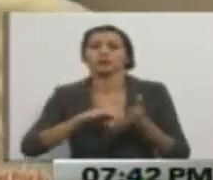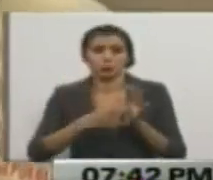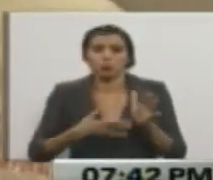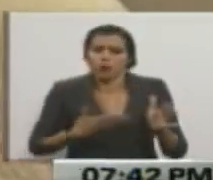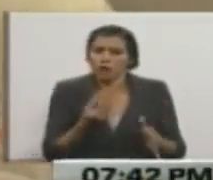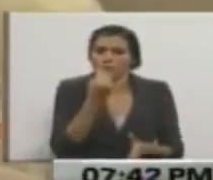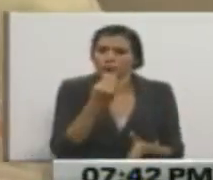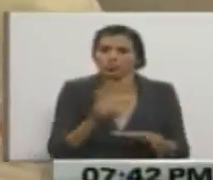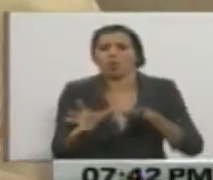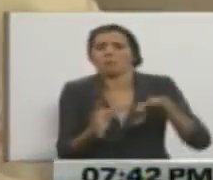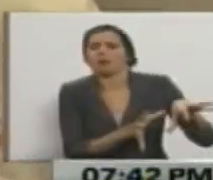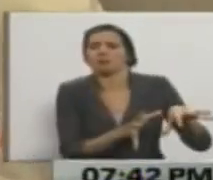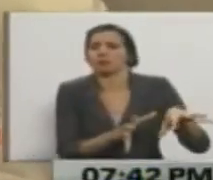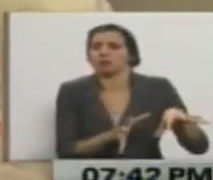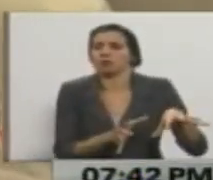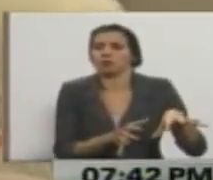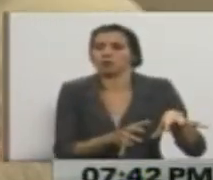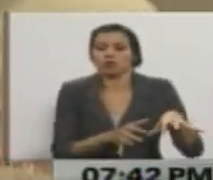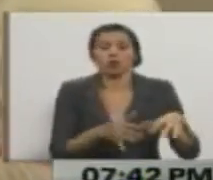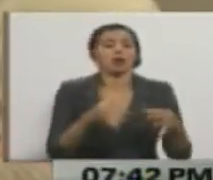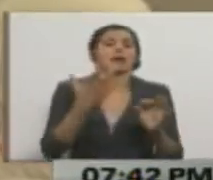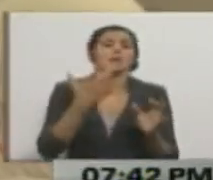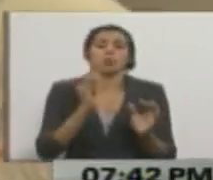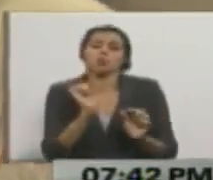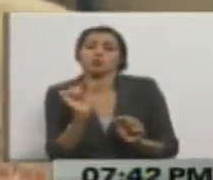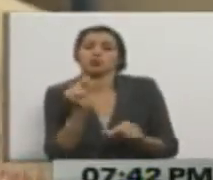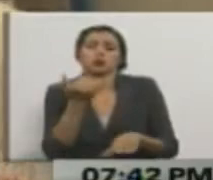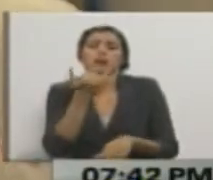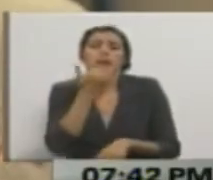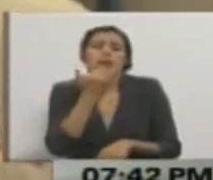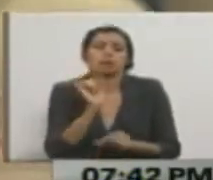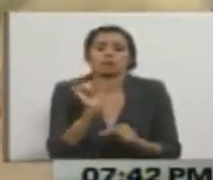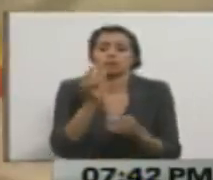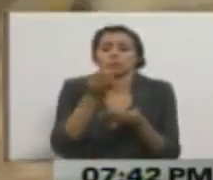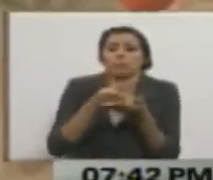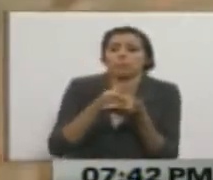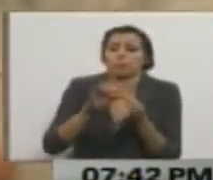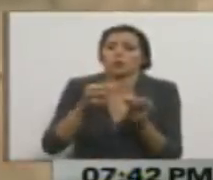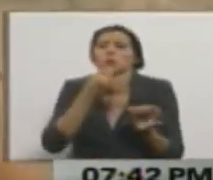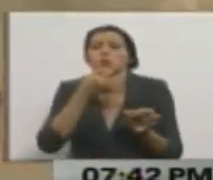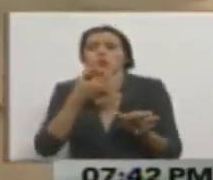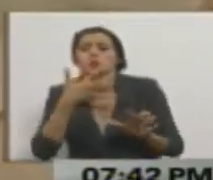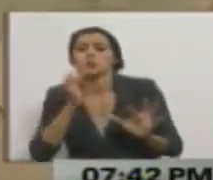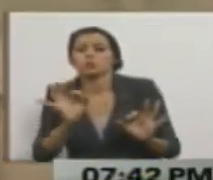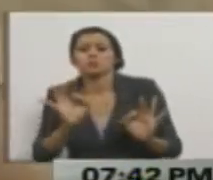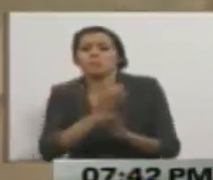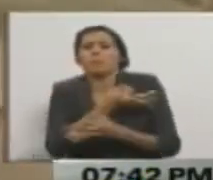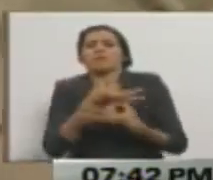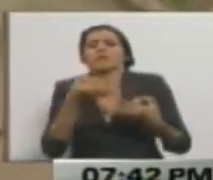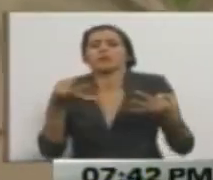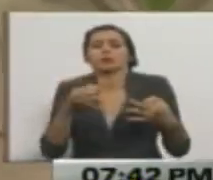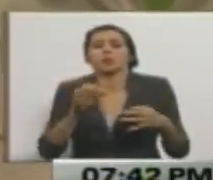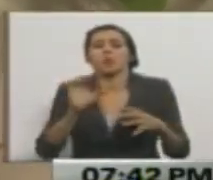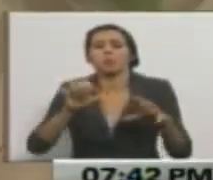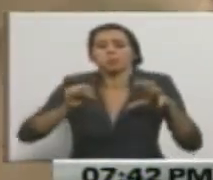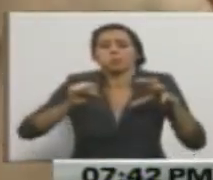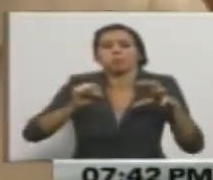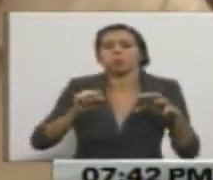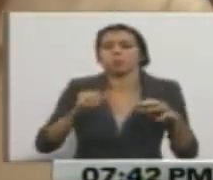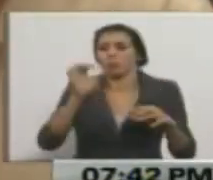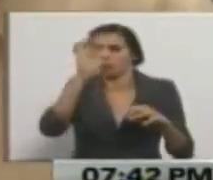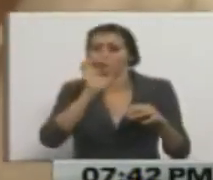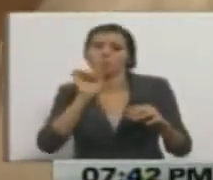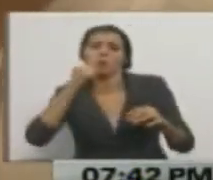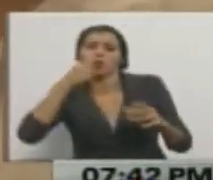Es decir, porque no cumple, que si me explicaba el señor. Una empresa bien bonita. No, pero además que eso no lo ven, porque